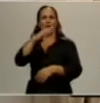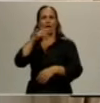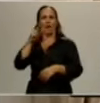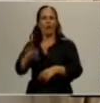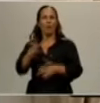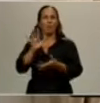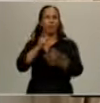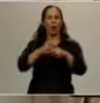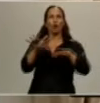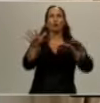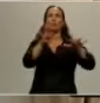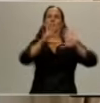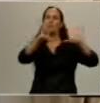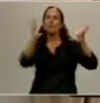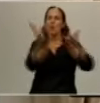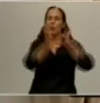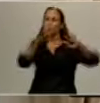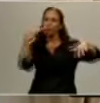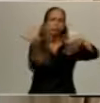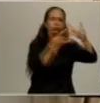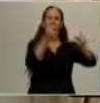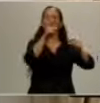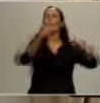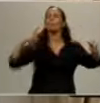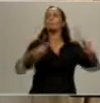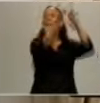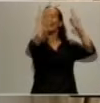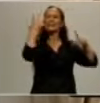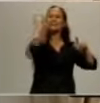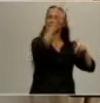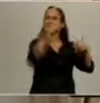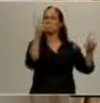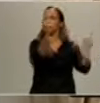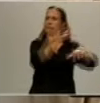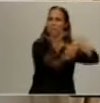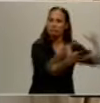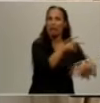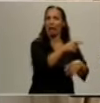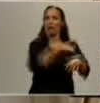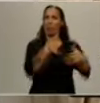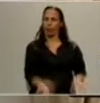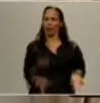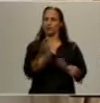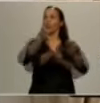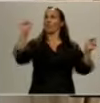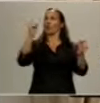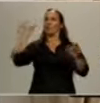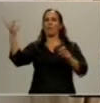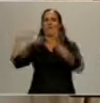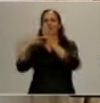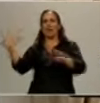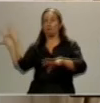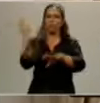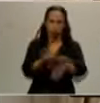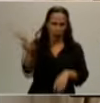conmoción que había en el mundo por los sucesos de París, por eso también el retorno imprevisto del fiscal, y